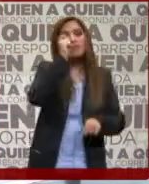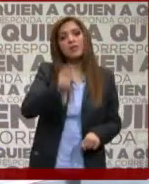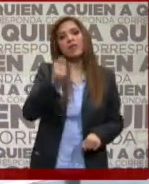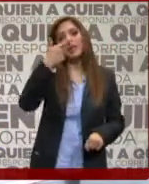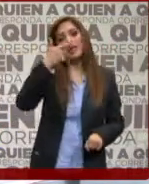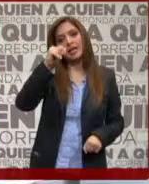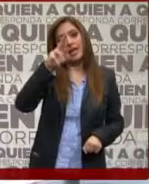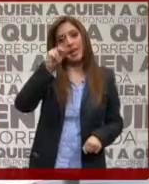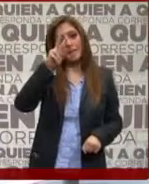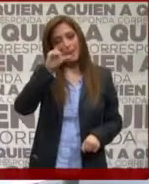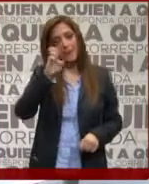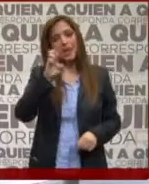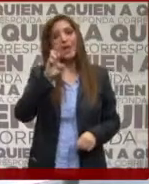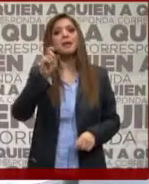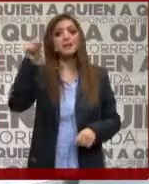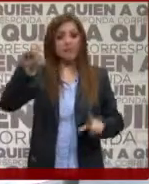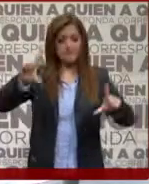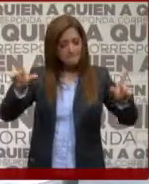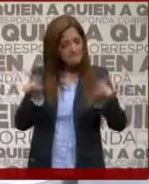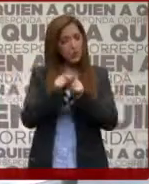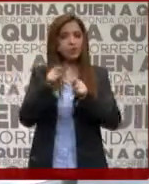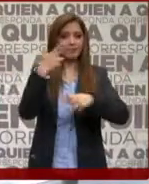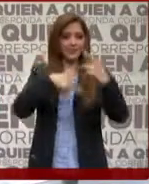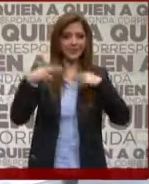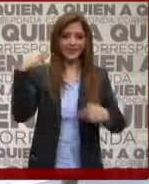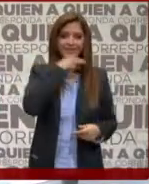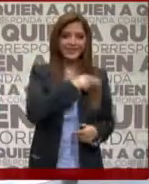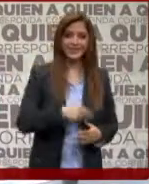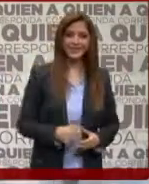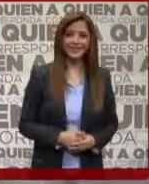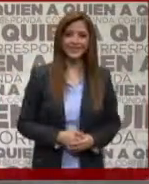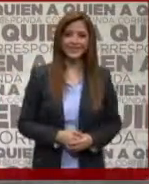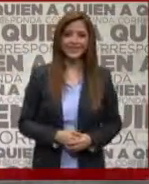gracias muy amable es una pausa vuelvo de inmediato